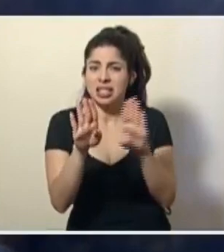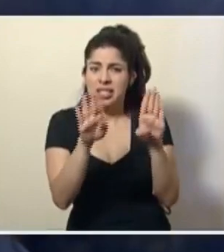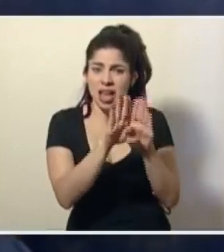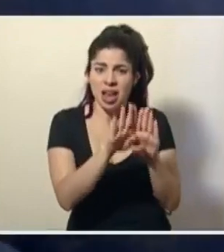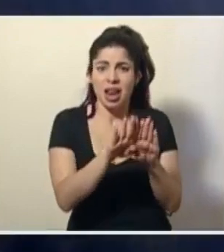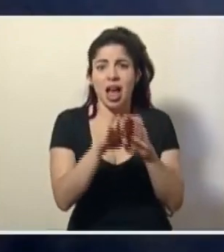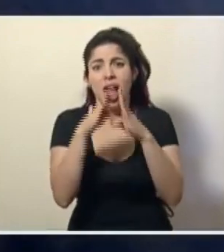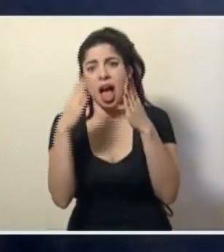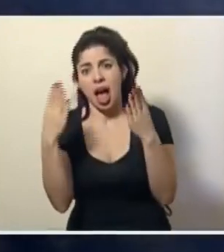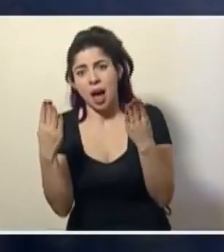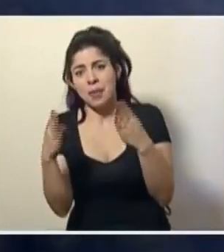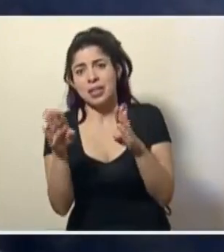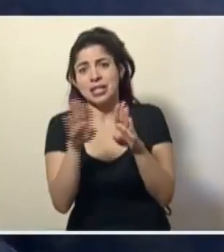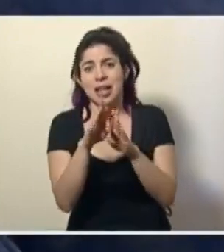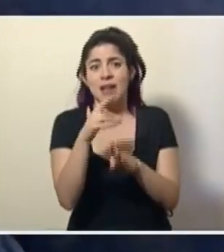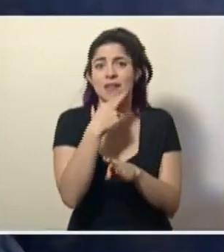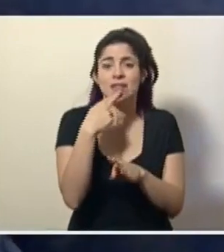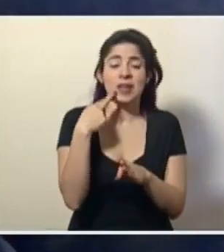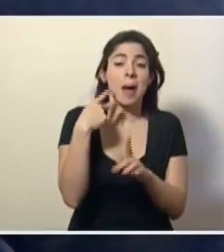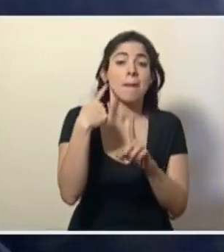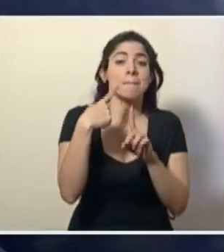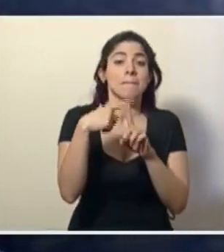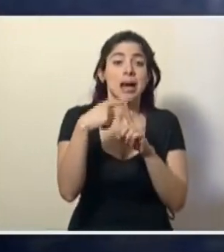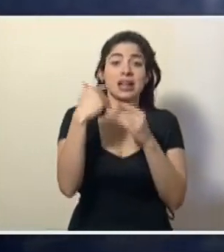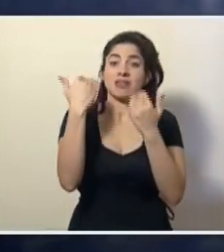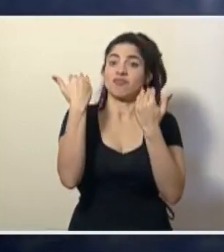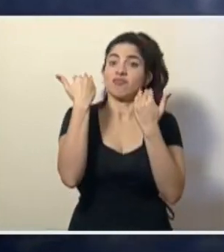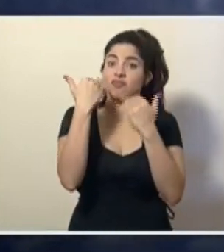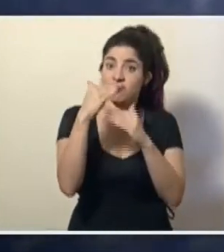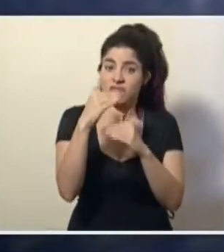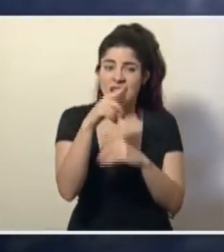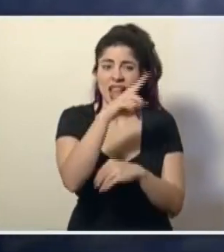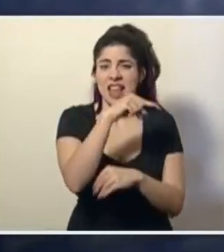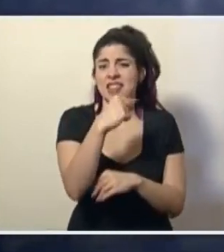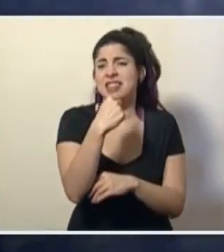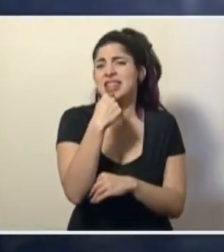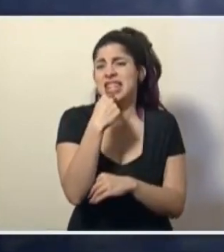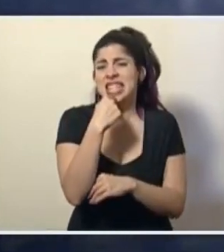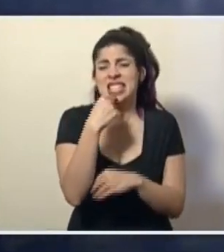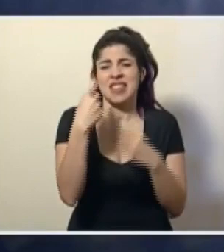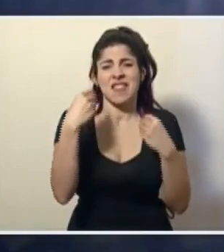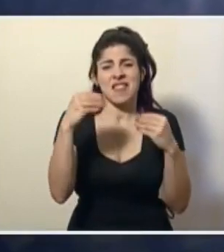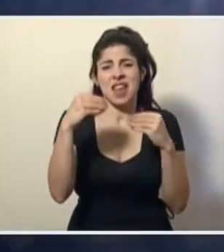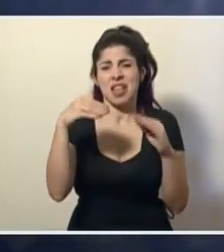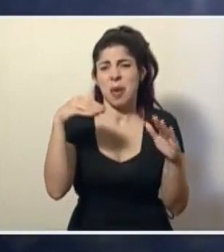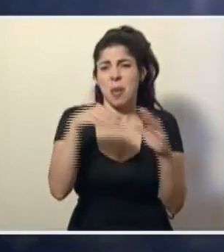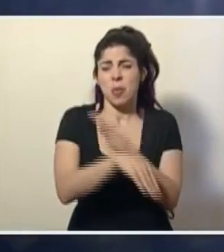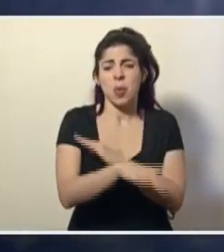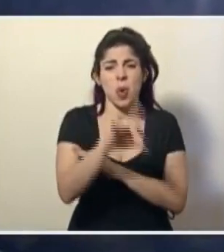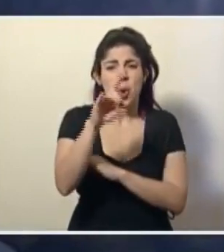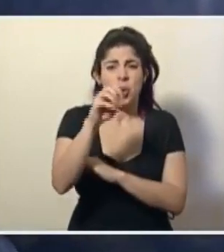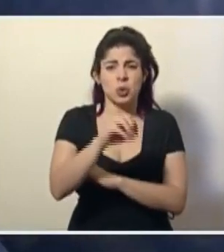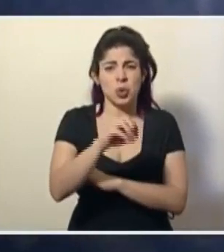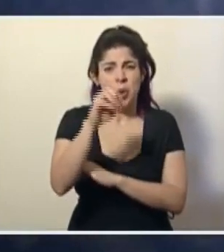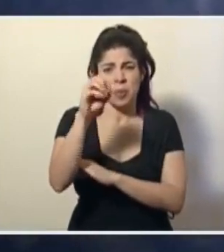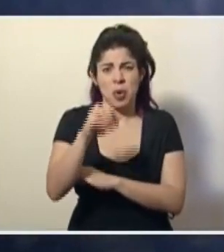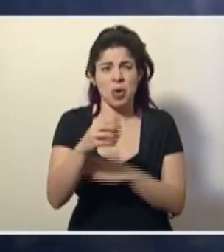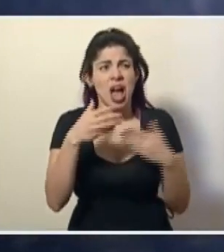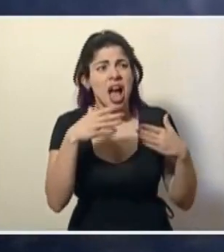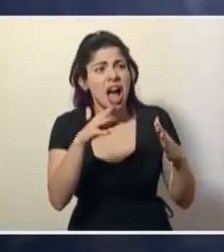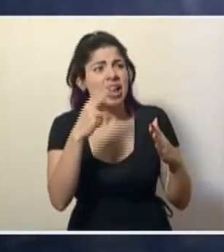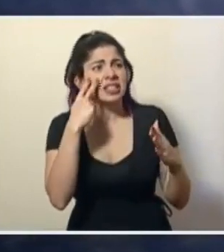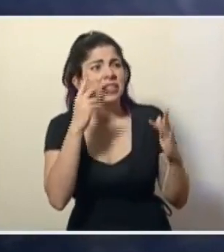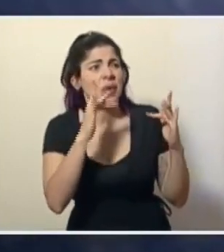de apertura de restaurantes y la restricción. Están diciendo que hay una caída en ventas en estos momentos del 80%, que se ven las